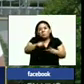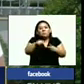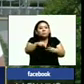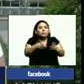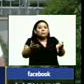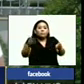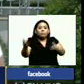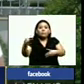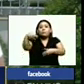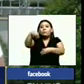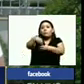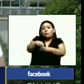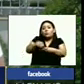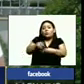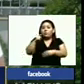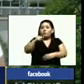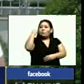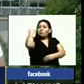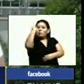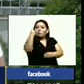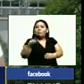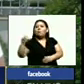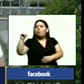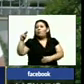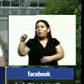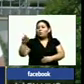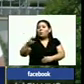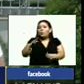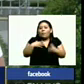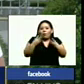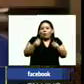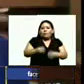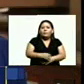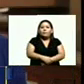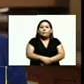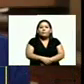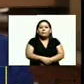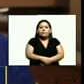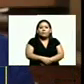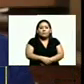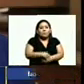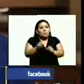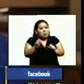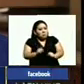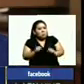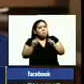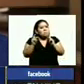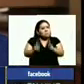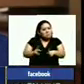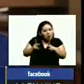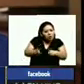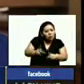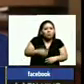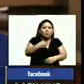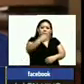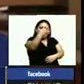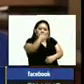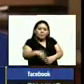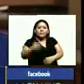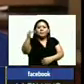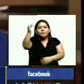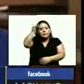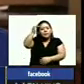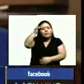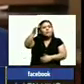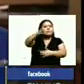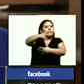la integración Es fundamental Según ACNUR Para evitar La xenofobia Podemos conversar Como personas civilizadas Y enterarnos De lo